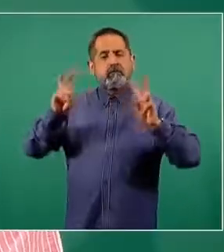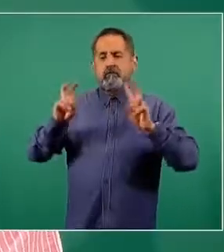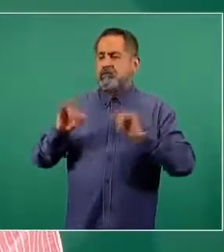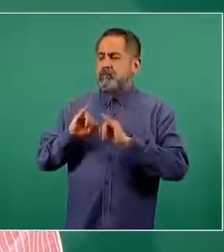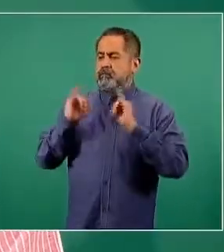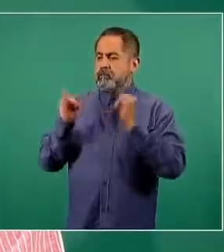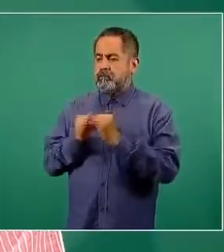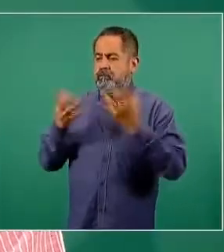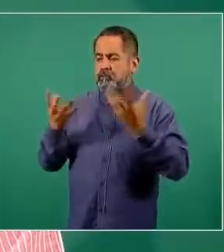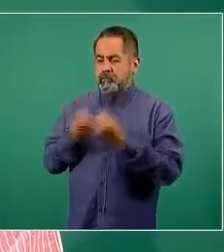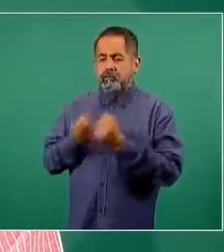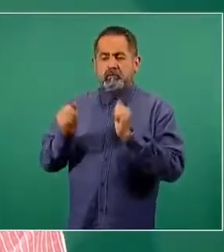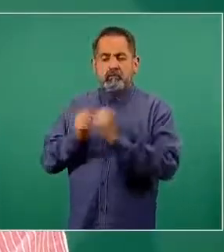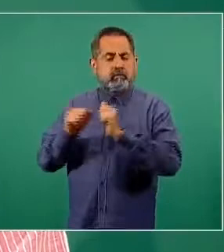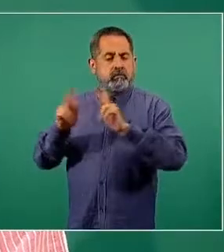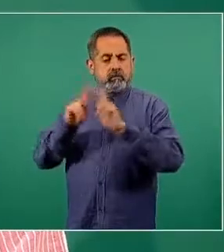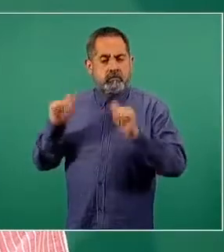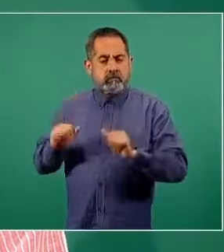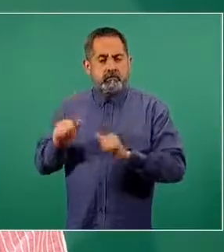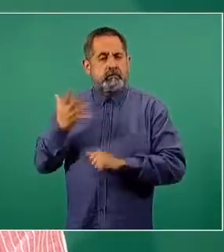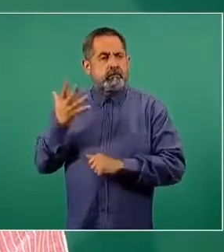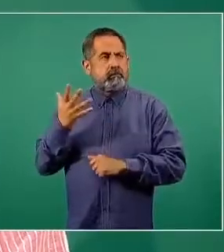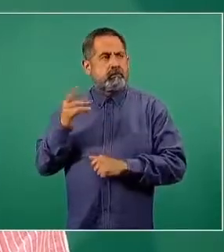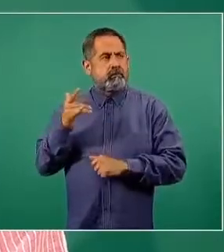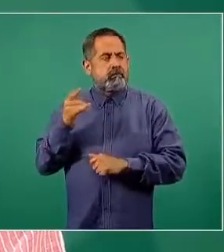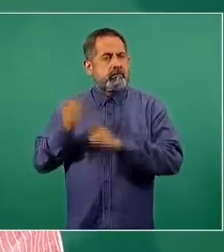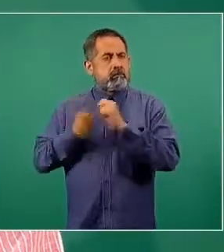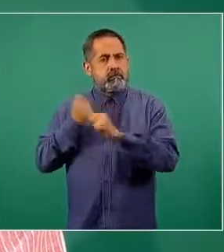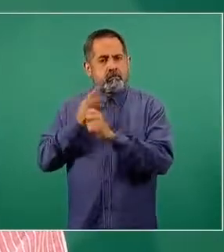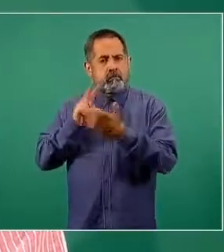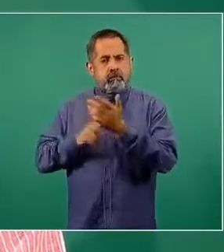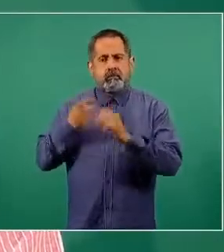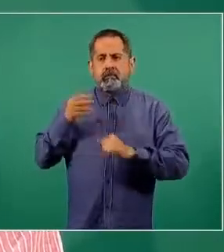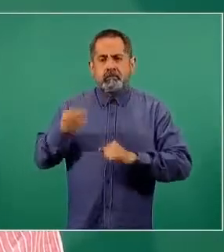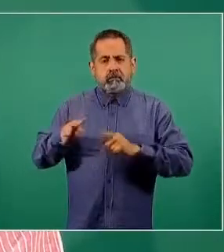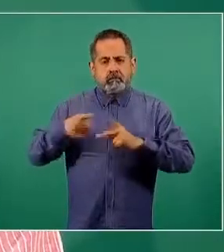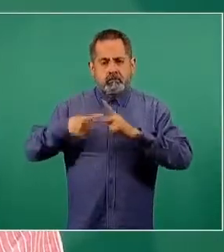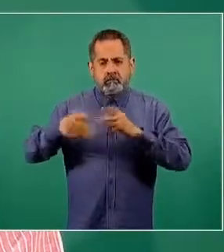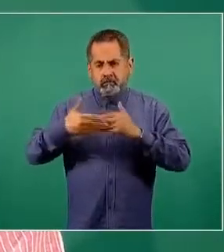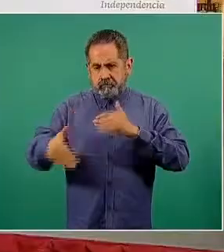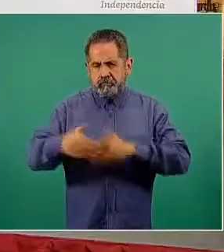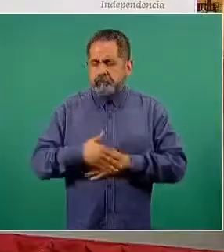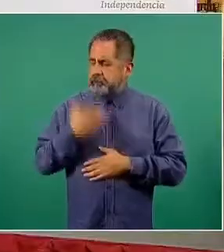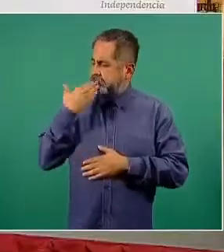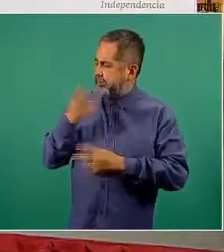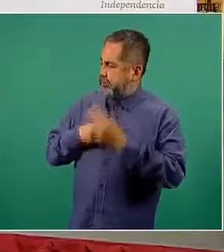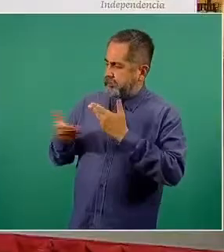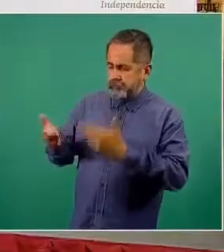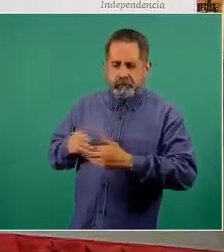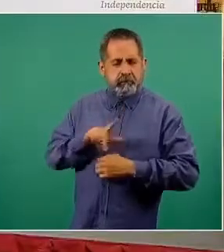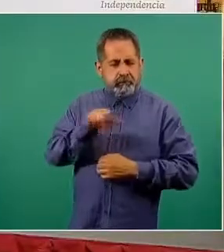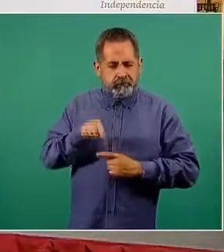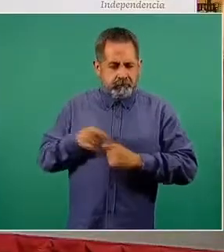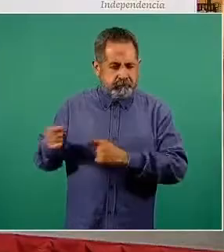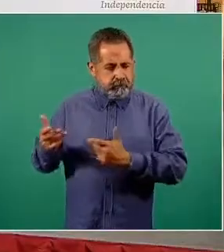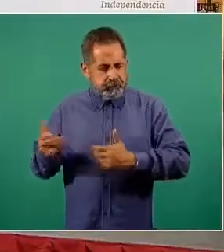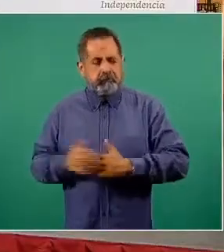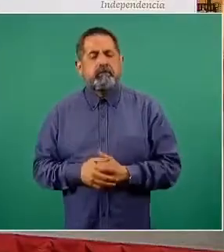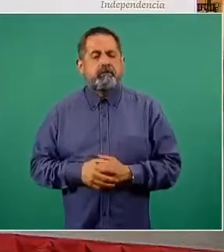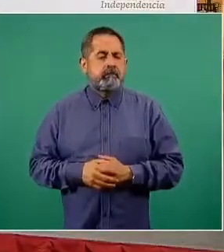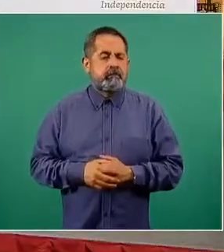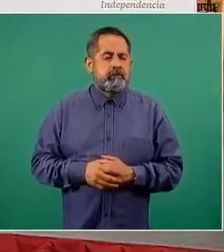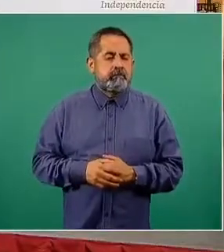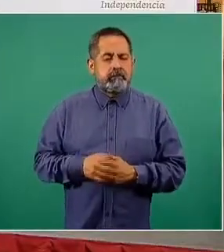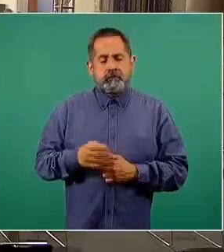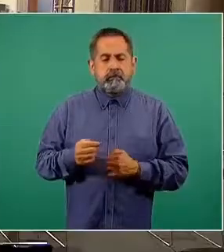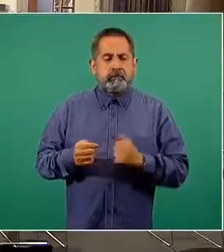el 5 de julio del 2019. Muy bienvenidas, compañeras, entonces en un momento les damos la palabra. Y posteriormente,